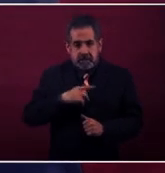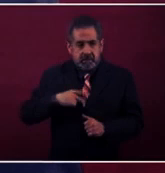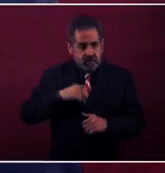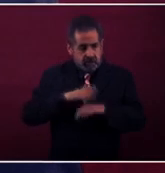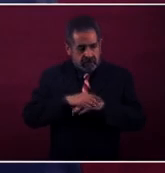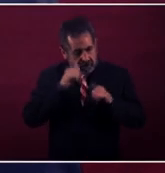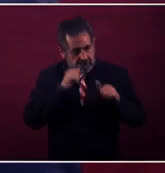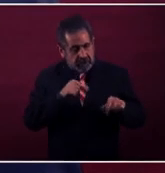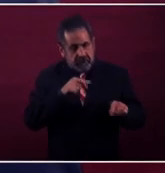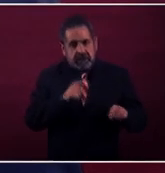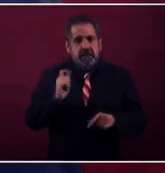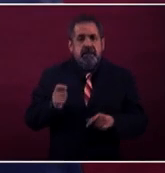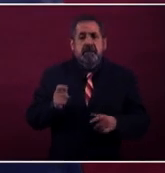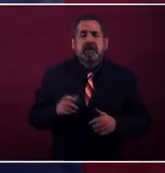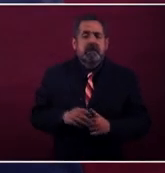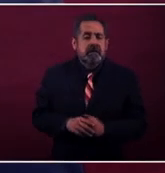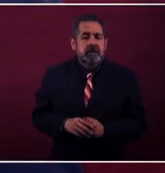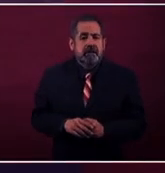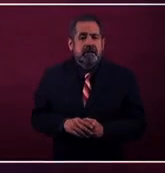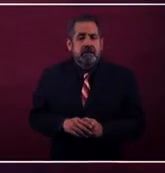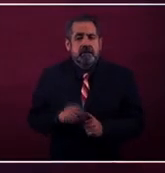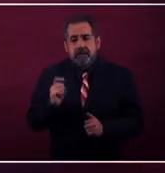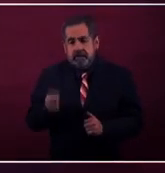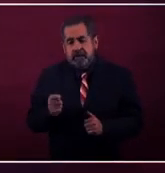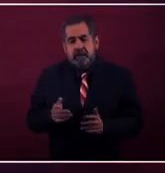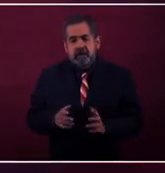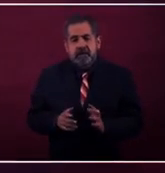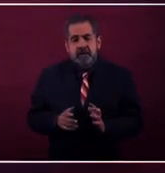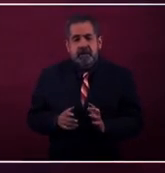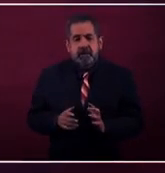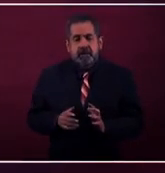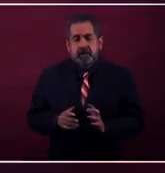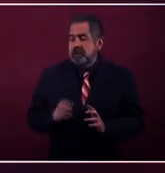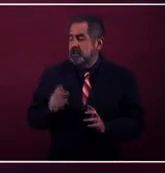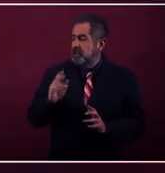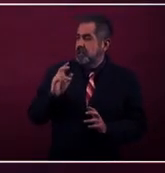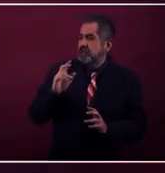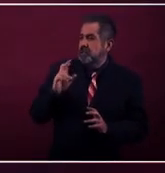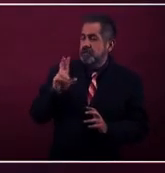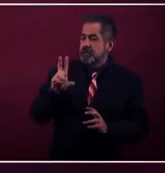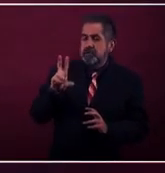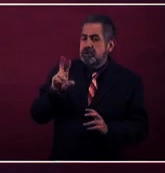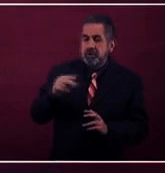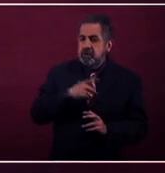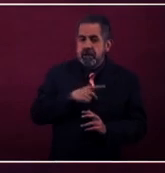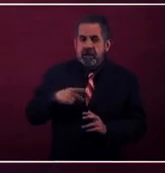atendiendo es de que ya no se debe dar